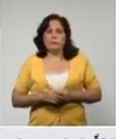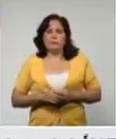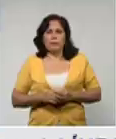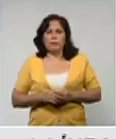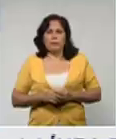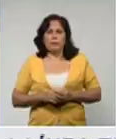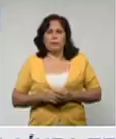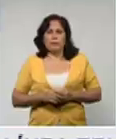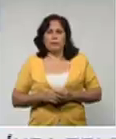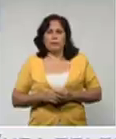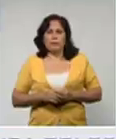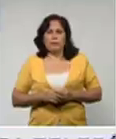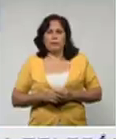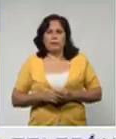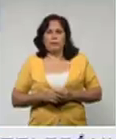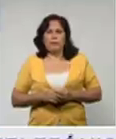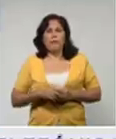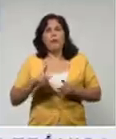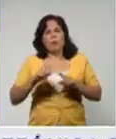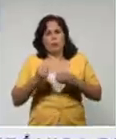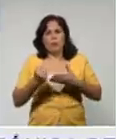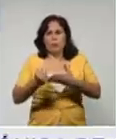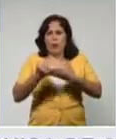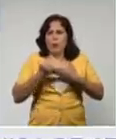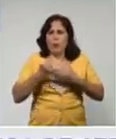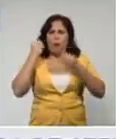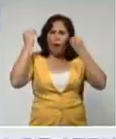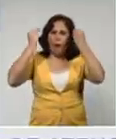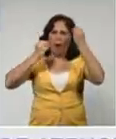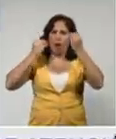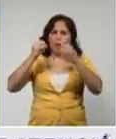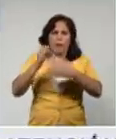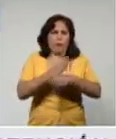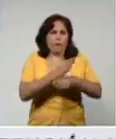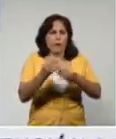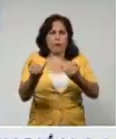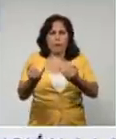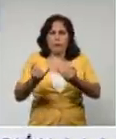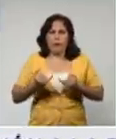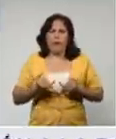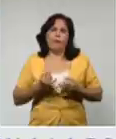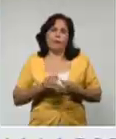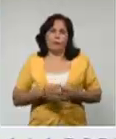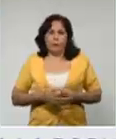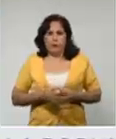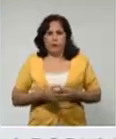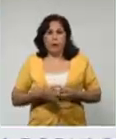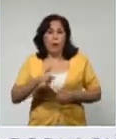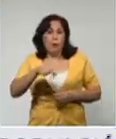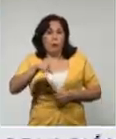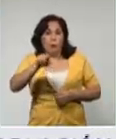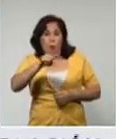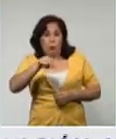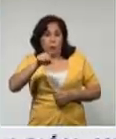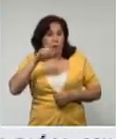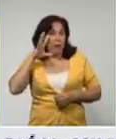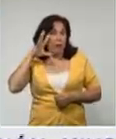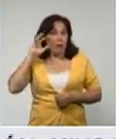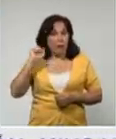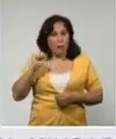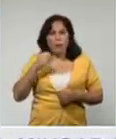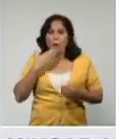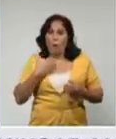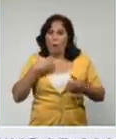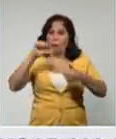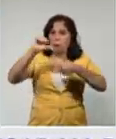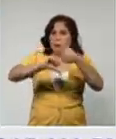que nos apoya con todo el análisis de la información. Y ahí ustedes tienen cuál es el